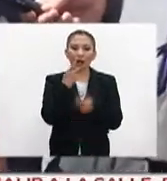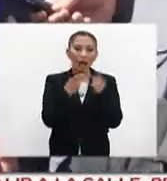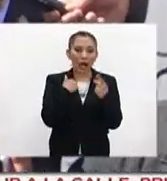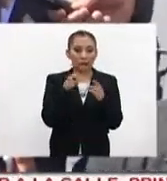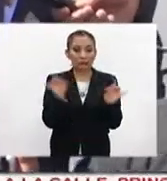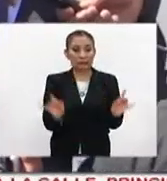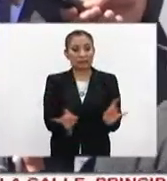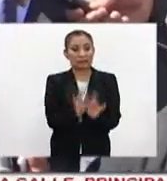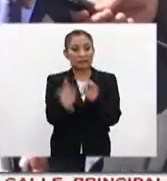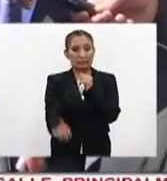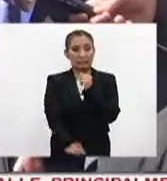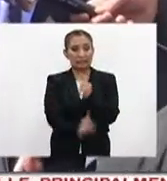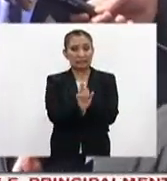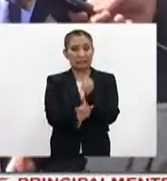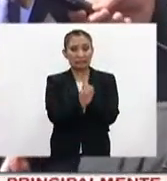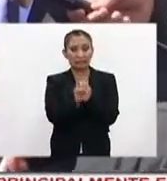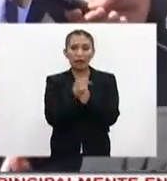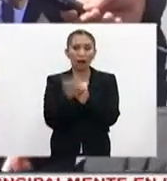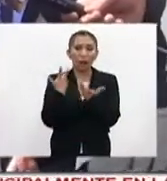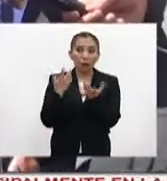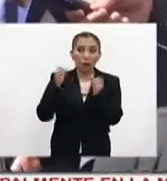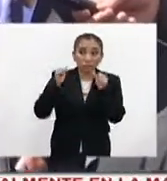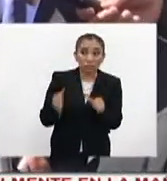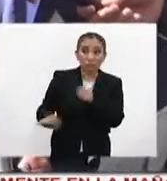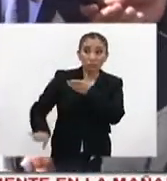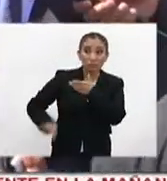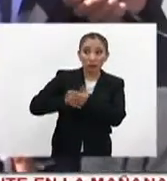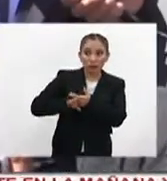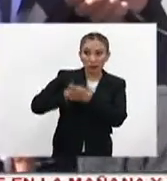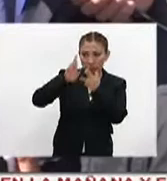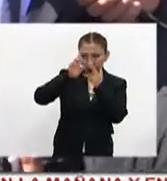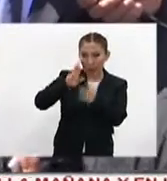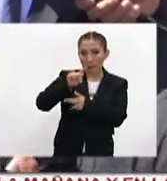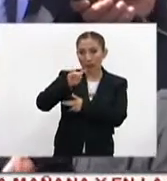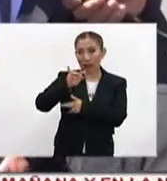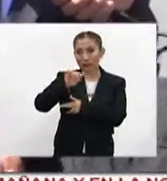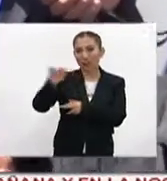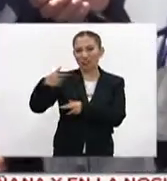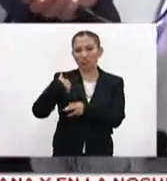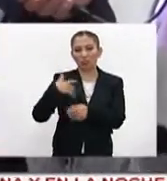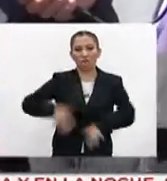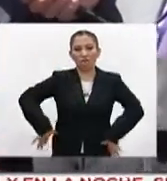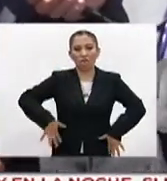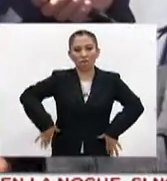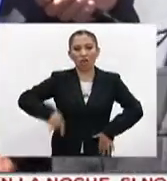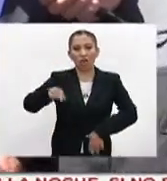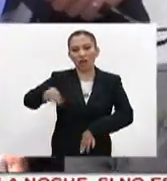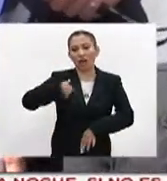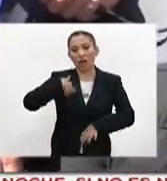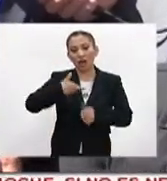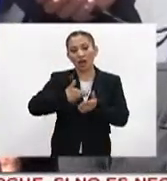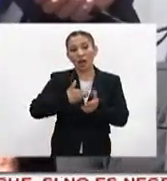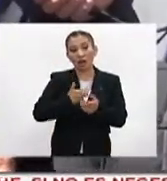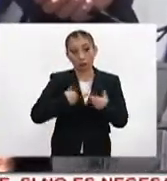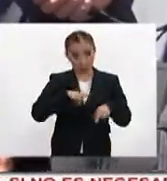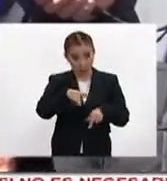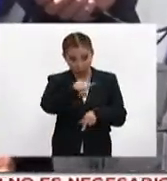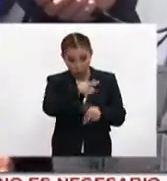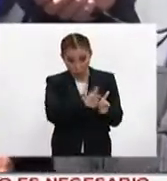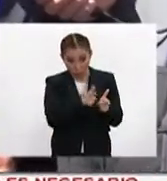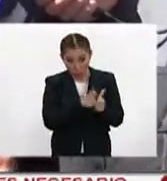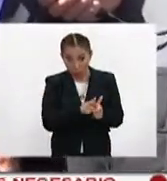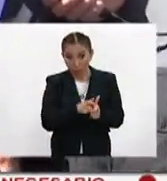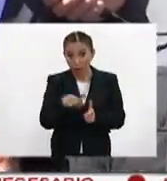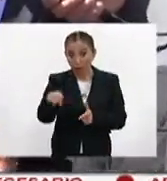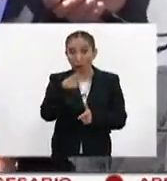El incidente que sucedió hoy no representa un verdadero patriotismo palestino. Es un acto cobarde. No representa al pueblo de Gaza ni al